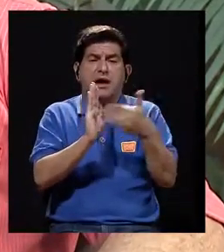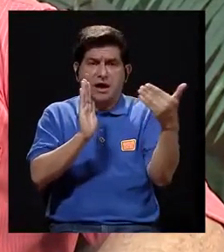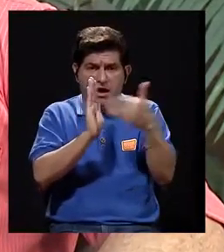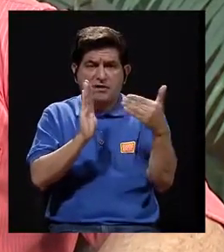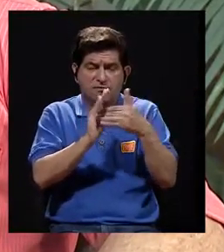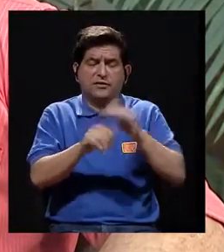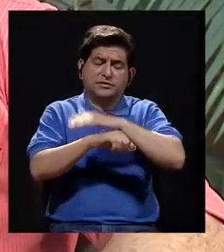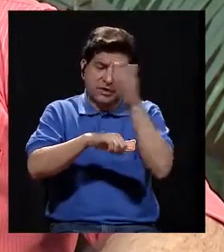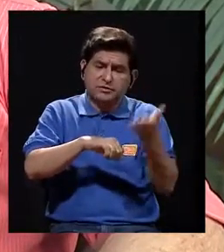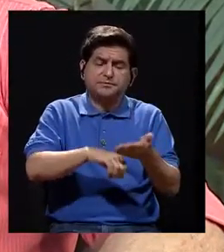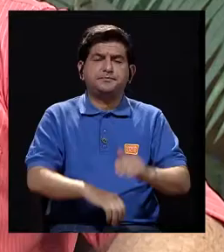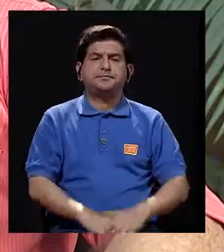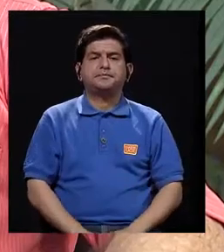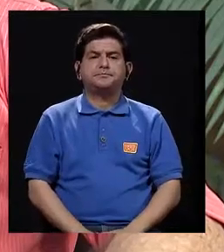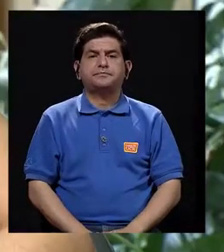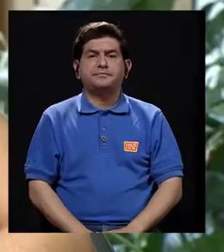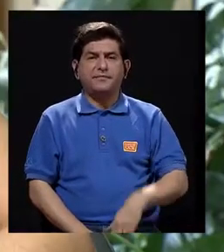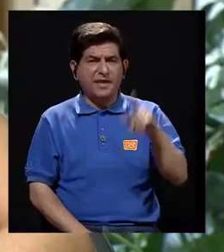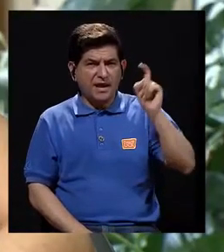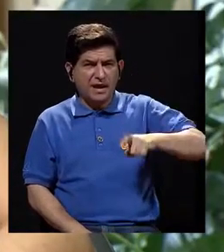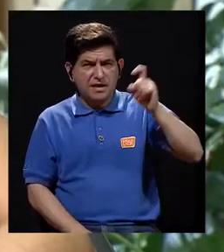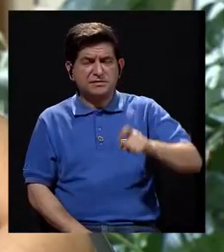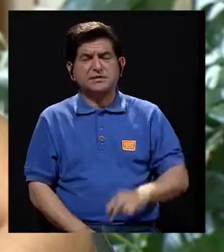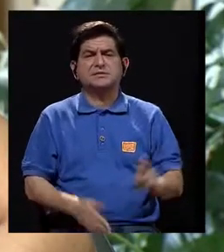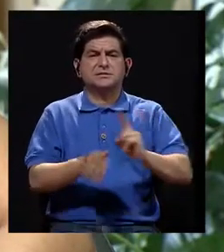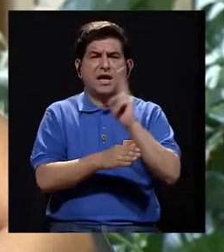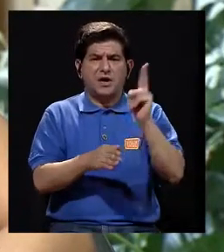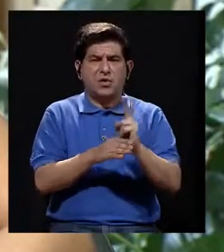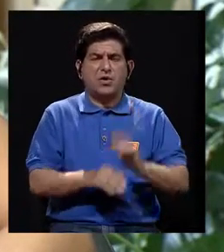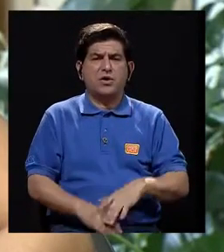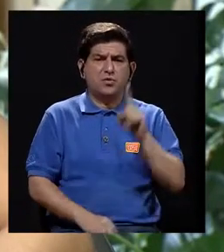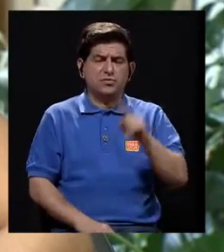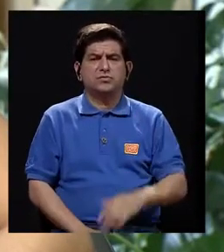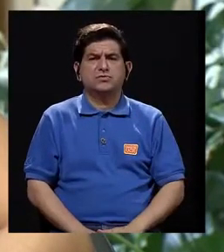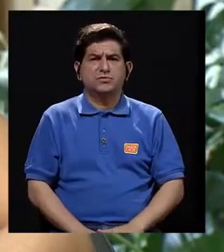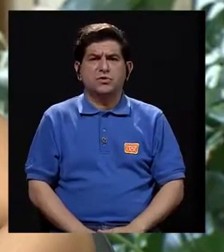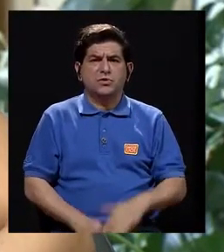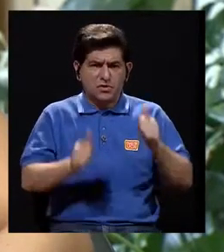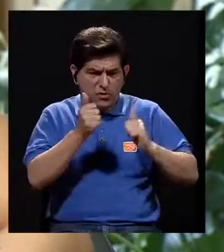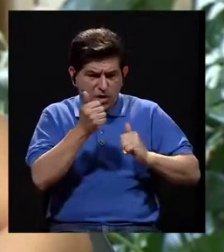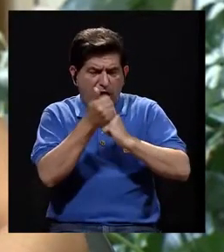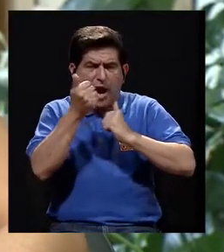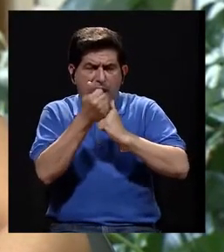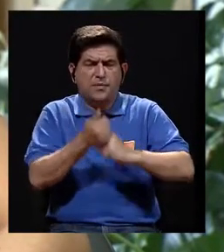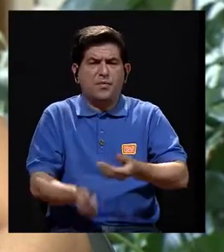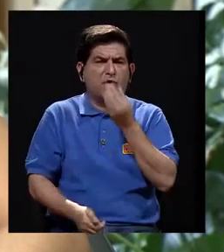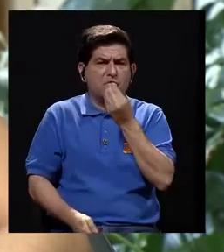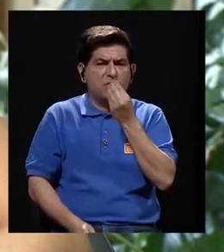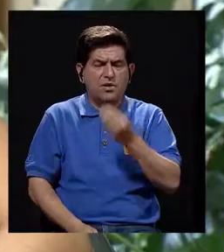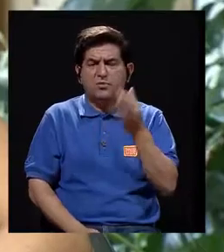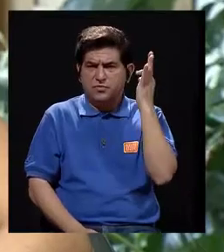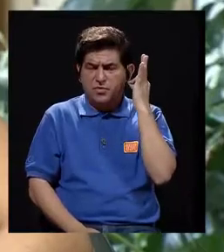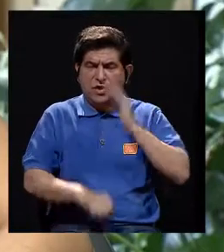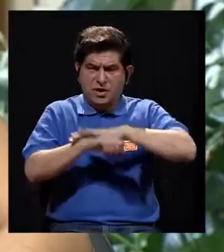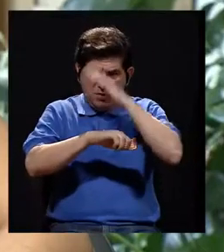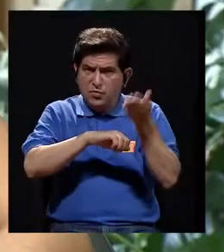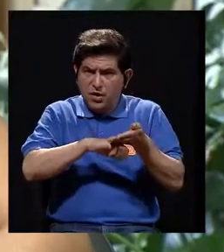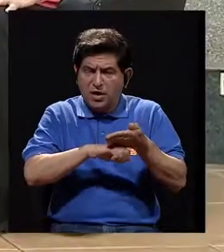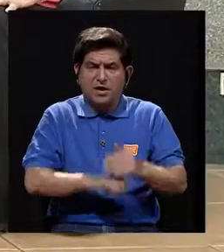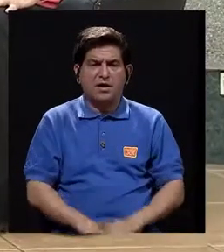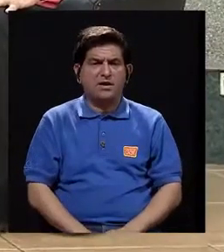una afectación en el embarazo. Y don Randall, ¿es necesario el consumo de algún suplemento paralelo a la alimentación que lleva la mujer